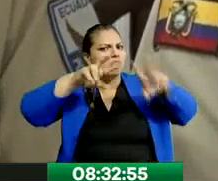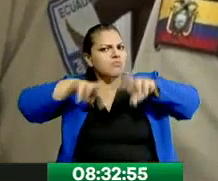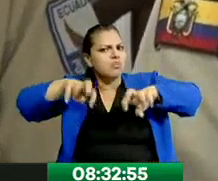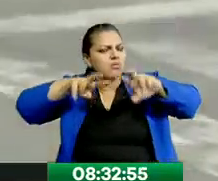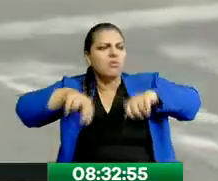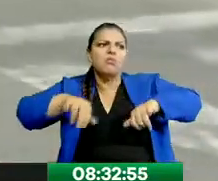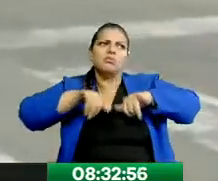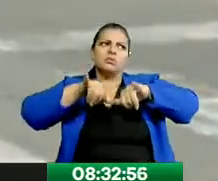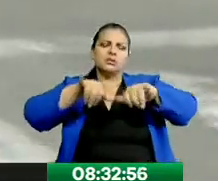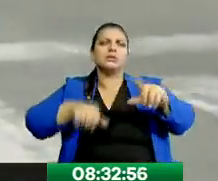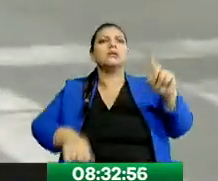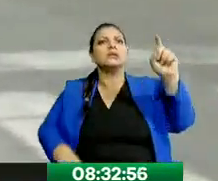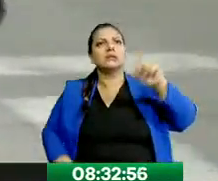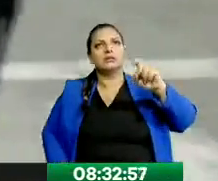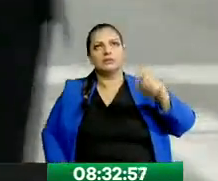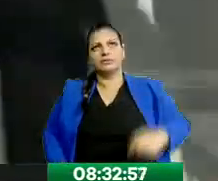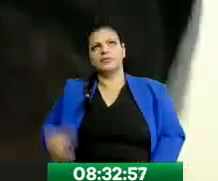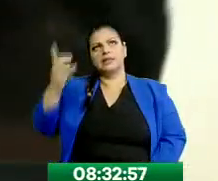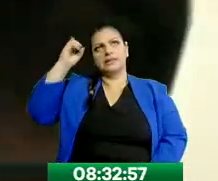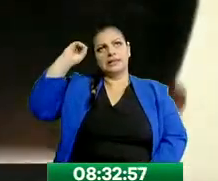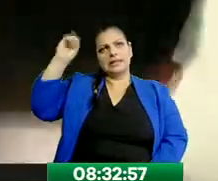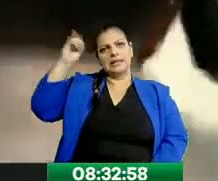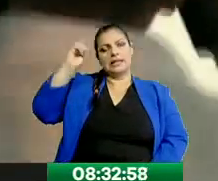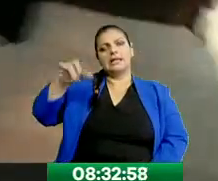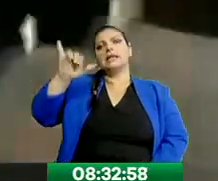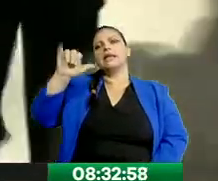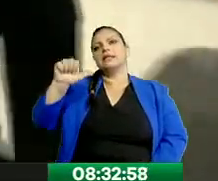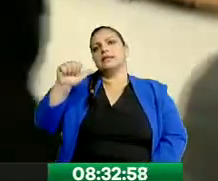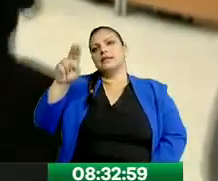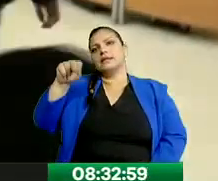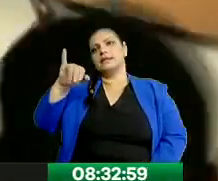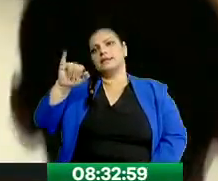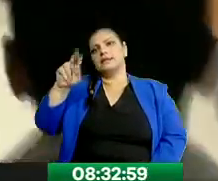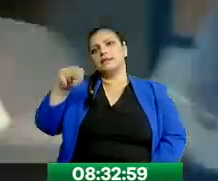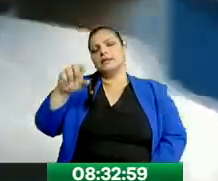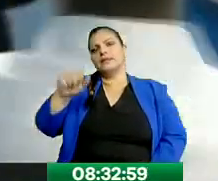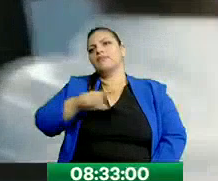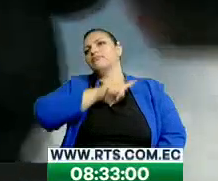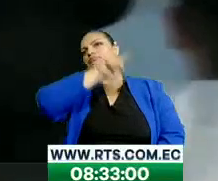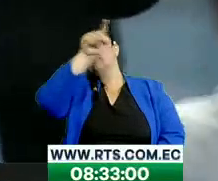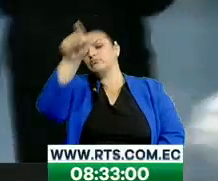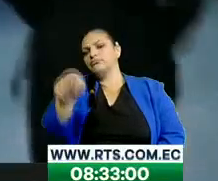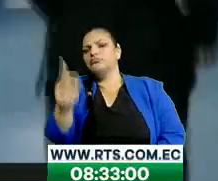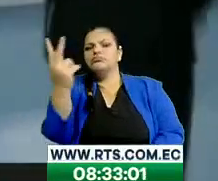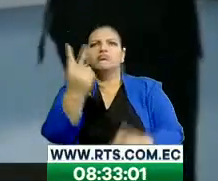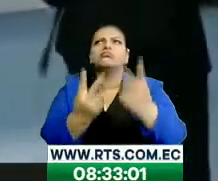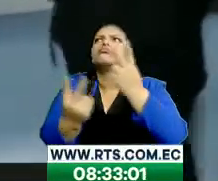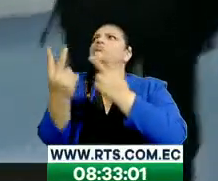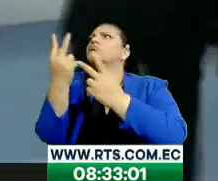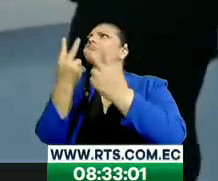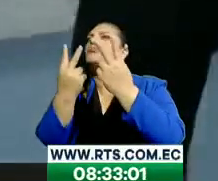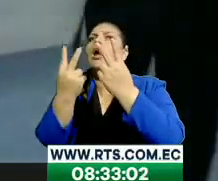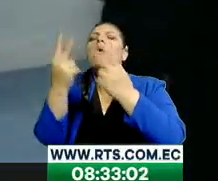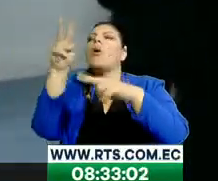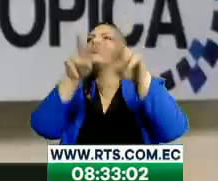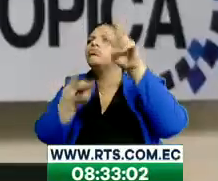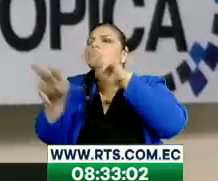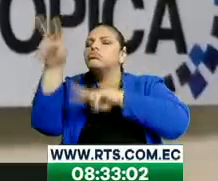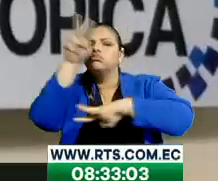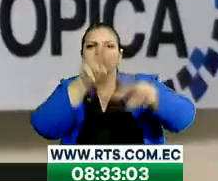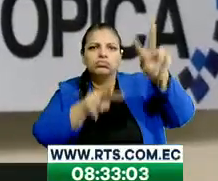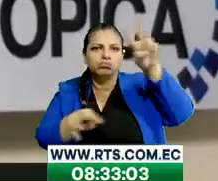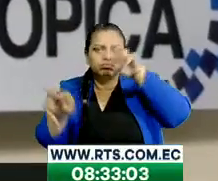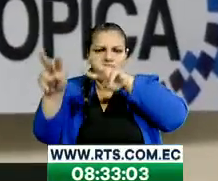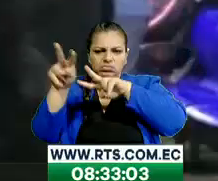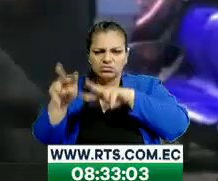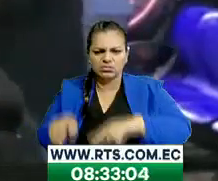delito flagrante. La asambleísta Yanine Cruz Vaca realizó un recorrido por las oficinas del hospital en donde se habría dado el robo. Este es el tercer